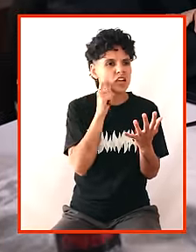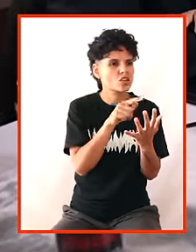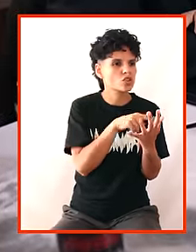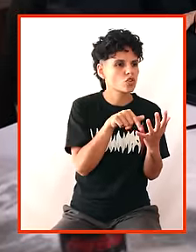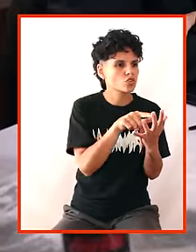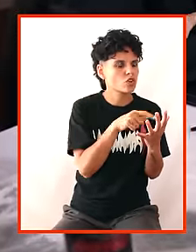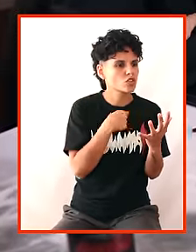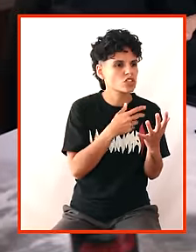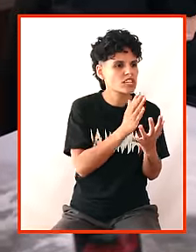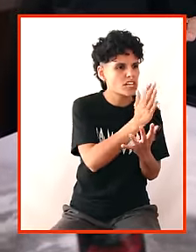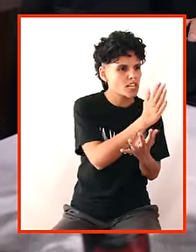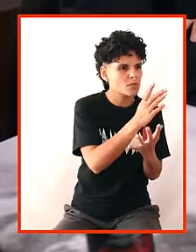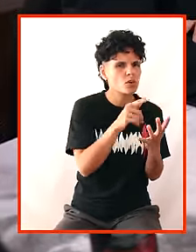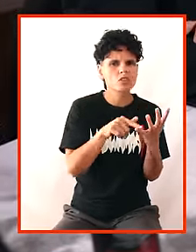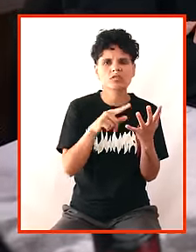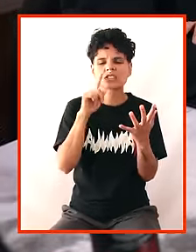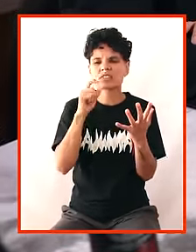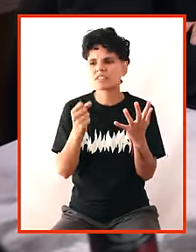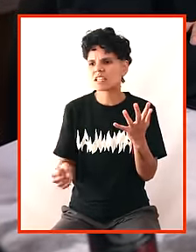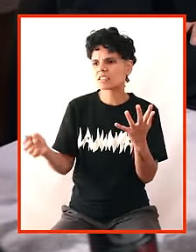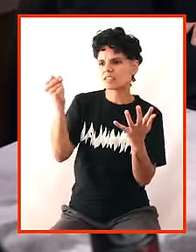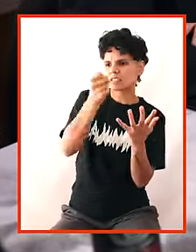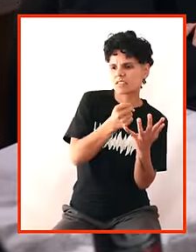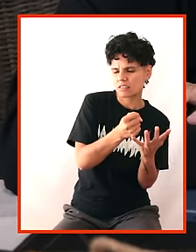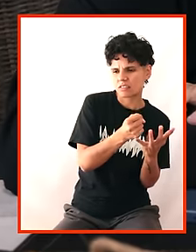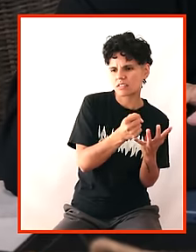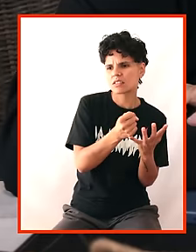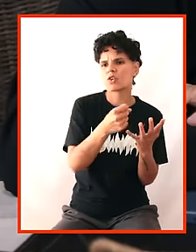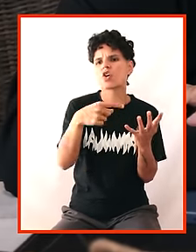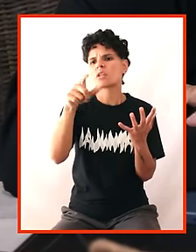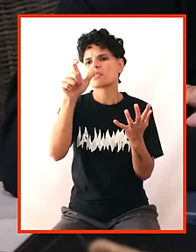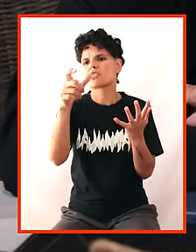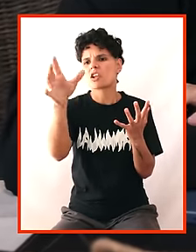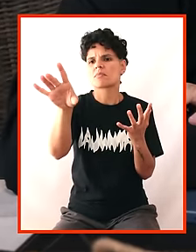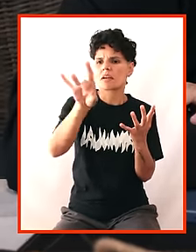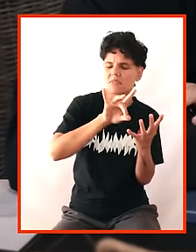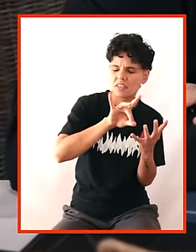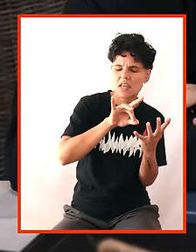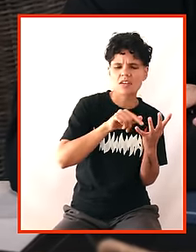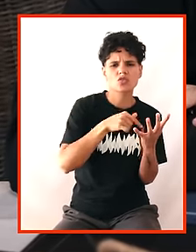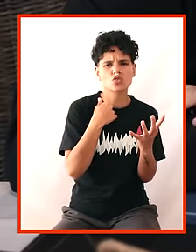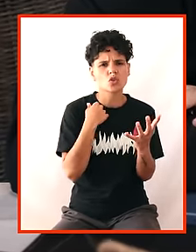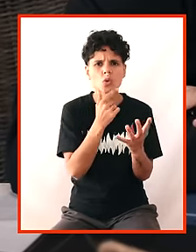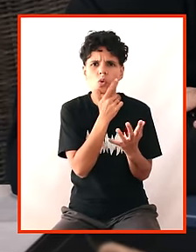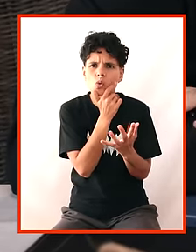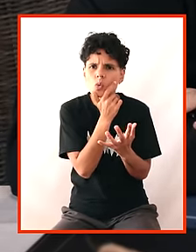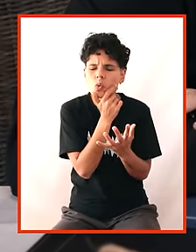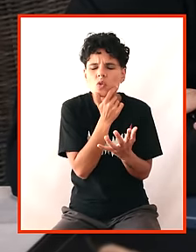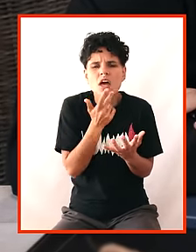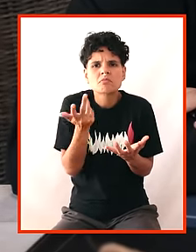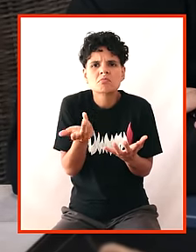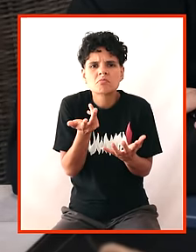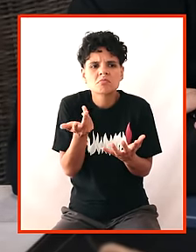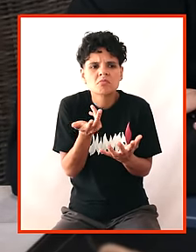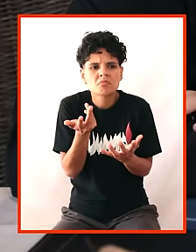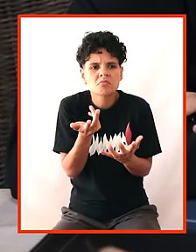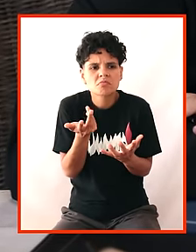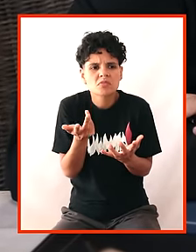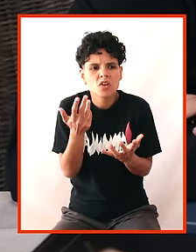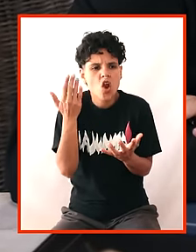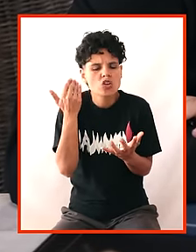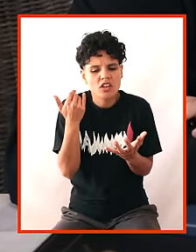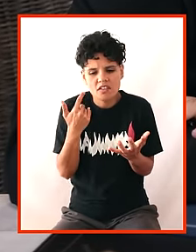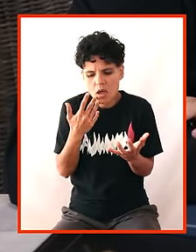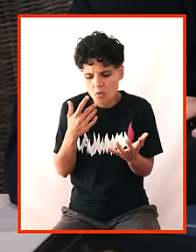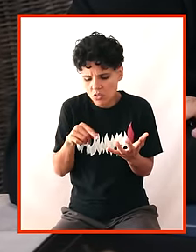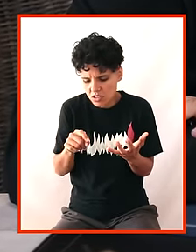contratar a alguien, si había que invitar a alguien a ser parte del grupo. Se abrían como demasiadas preguntas que yo creo que también estábamos como, no estábamos en